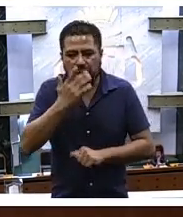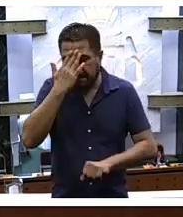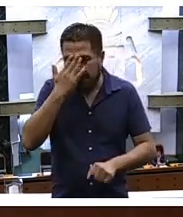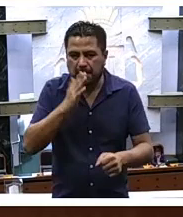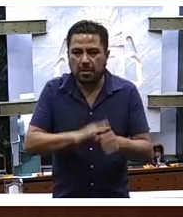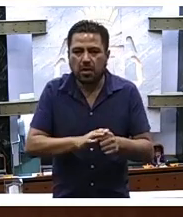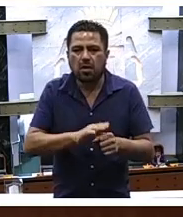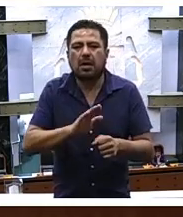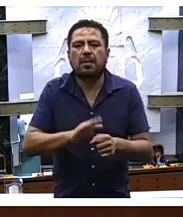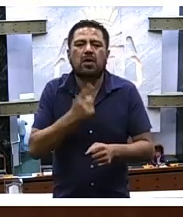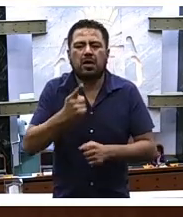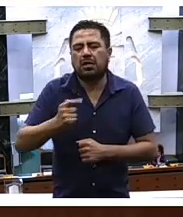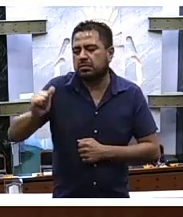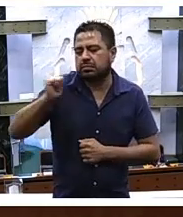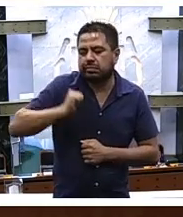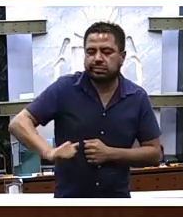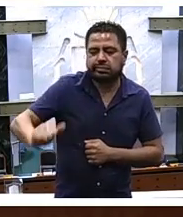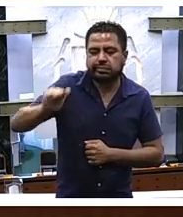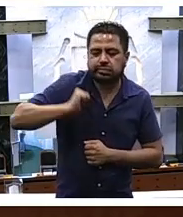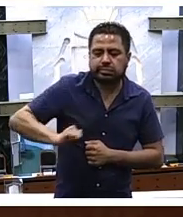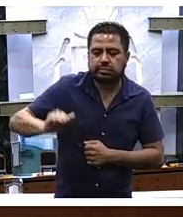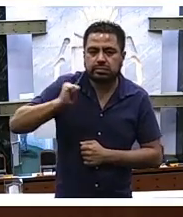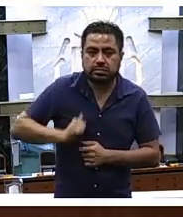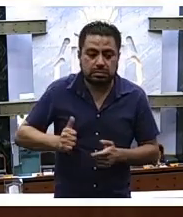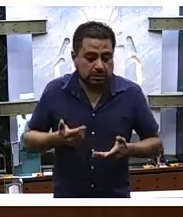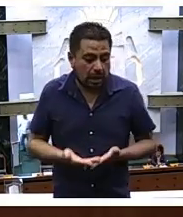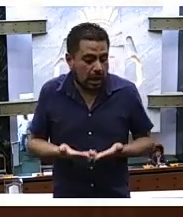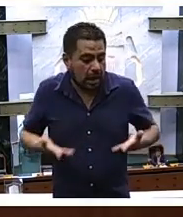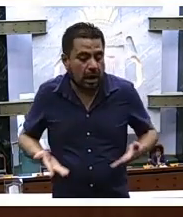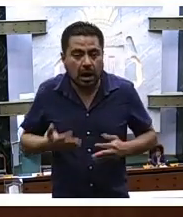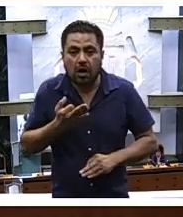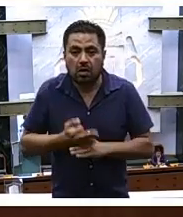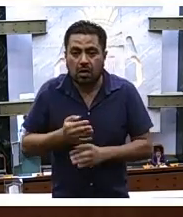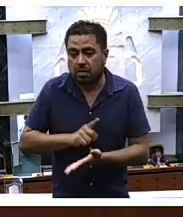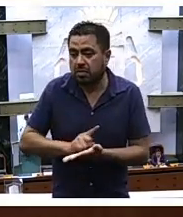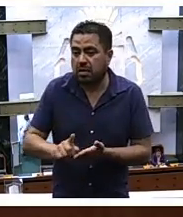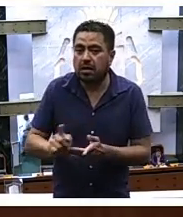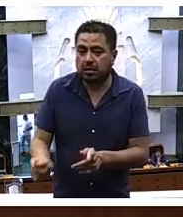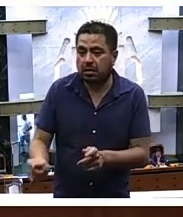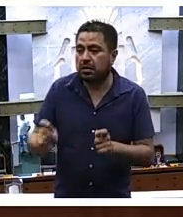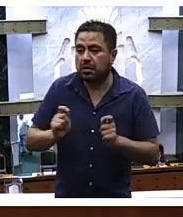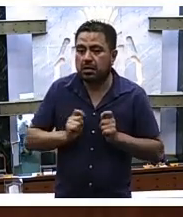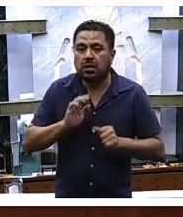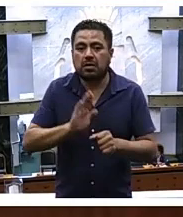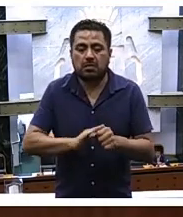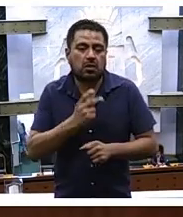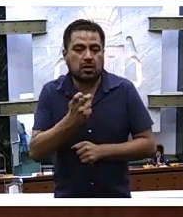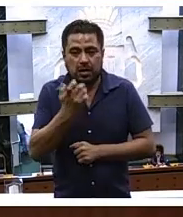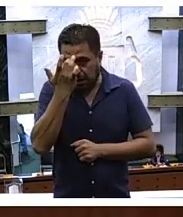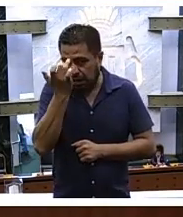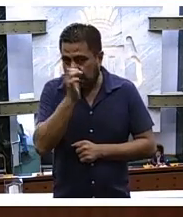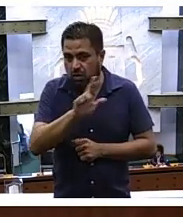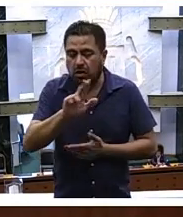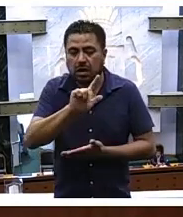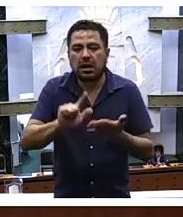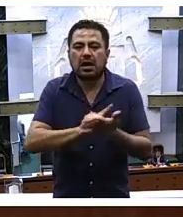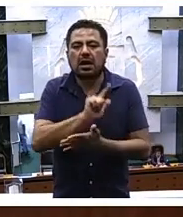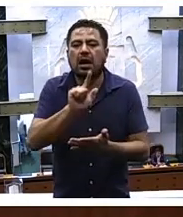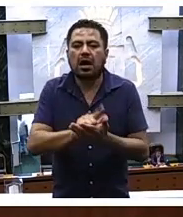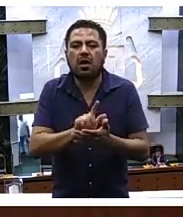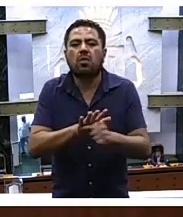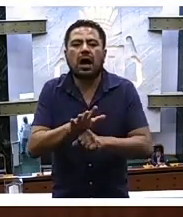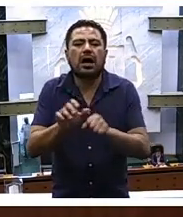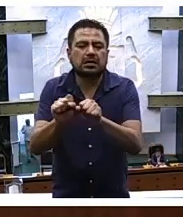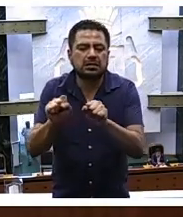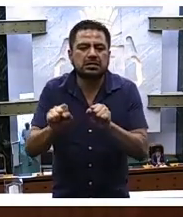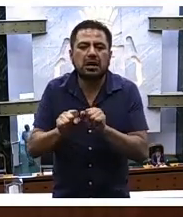nuestros ancestros ha sido hasta hoy la lucha por nuestros derechos, y en ello estriba el reconocer legalmente a sus